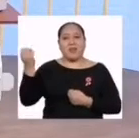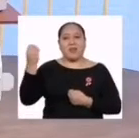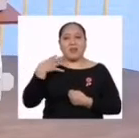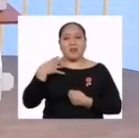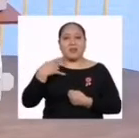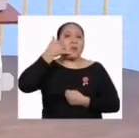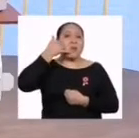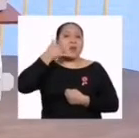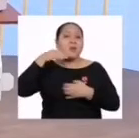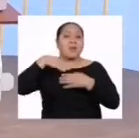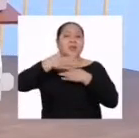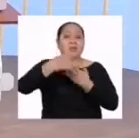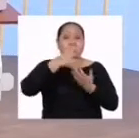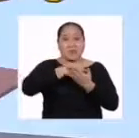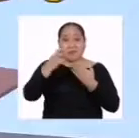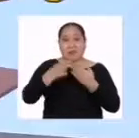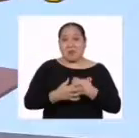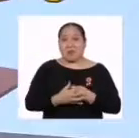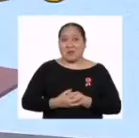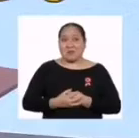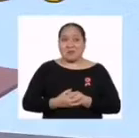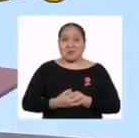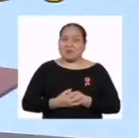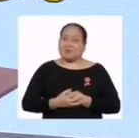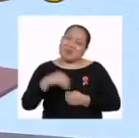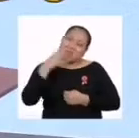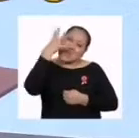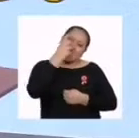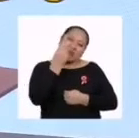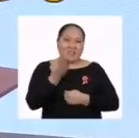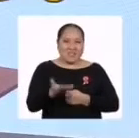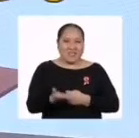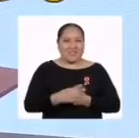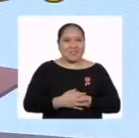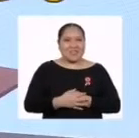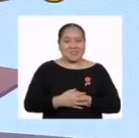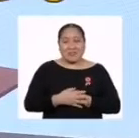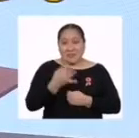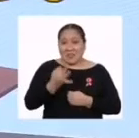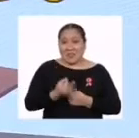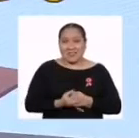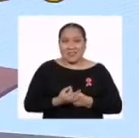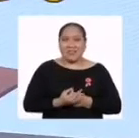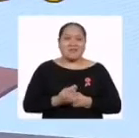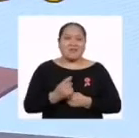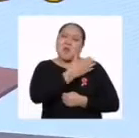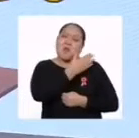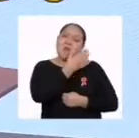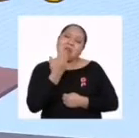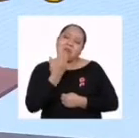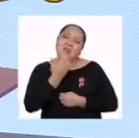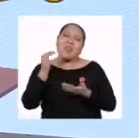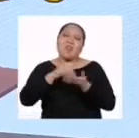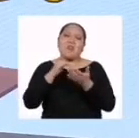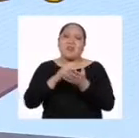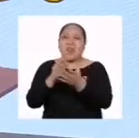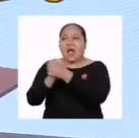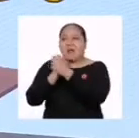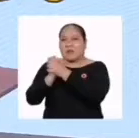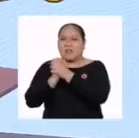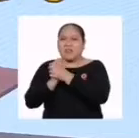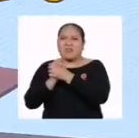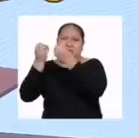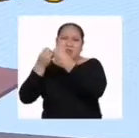llaman después del programa. Qué bonito eso, no hay nada mejor que recuperar la amistad, sobre todo si la perdiste por